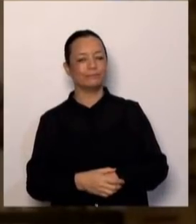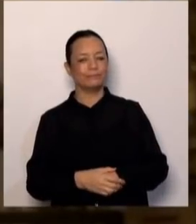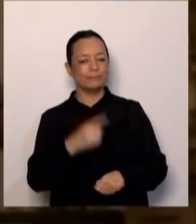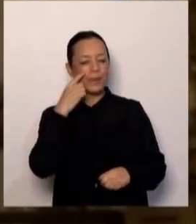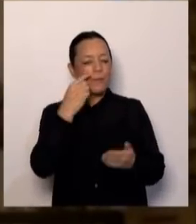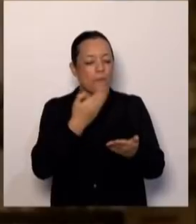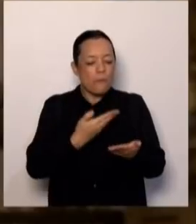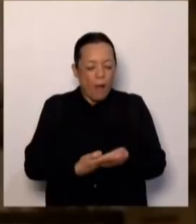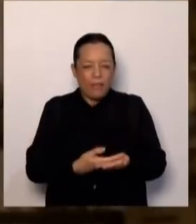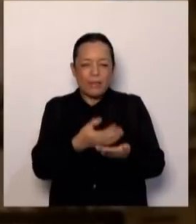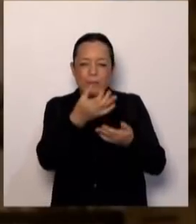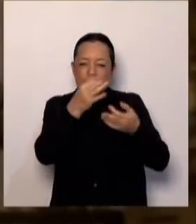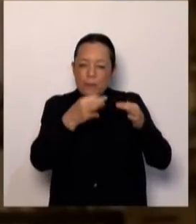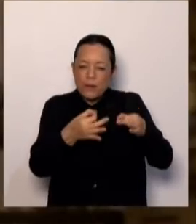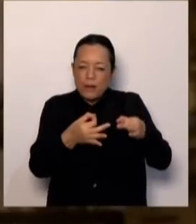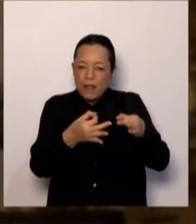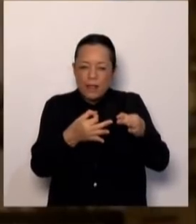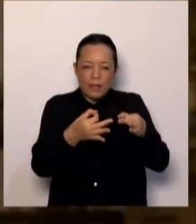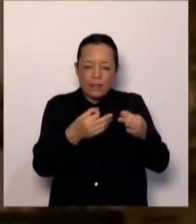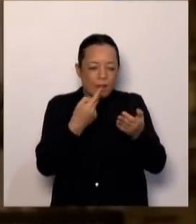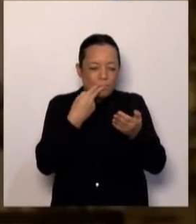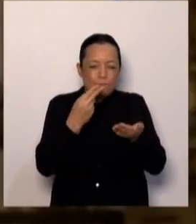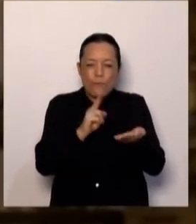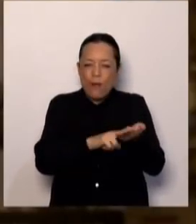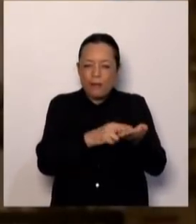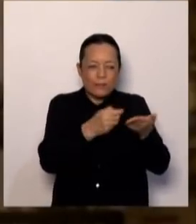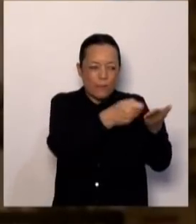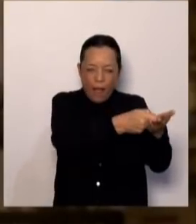Muéstrenme la moneda con que pagan el impuesto.